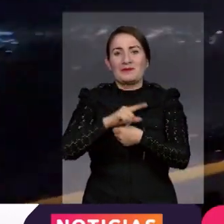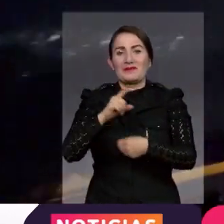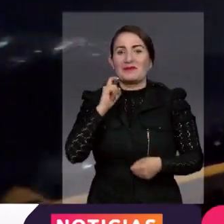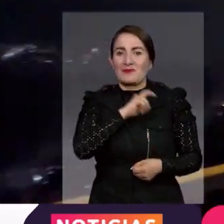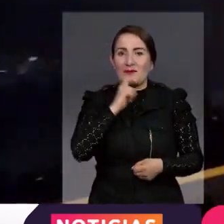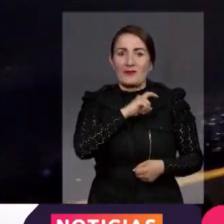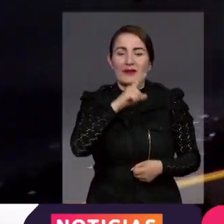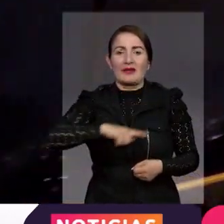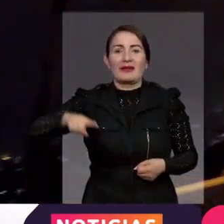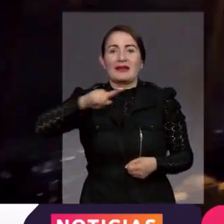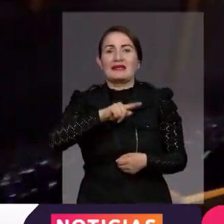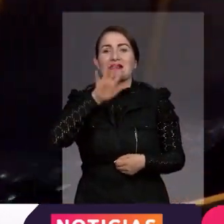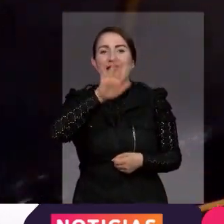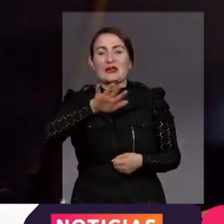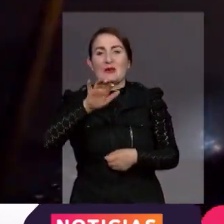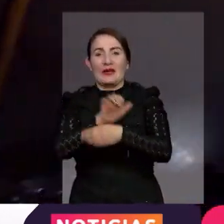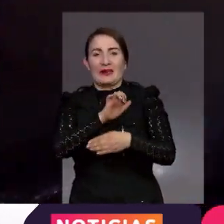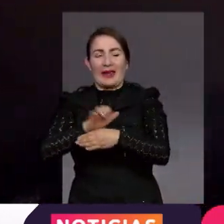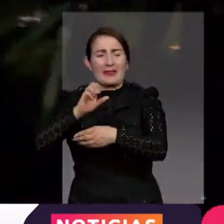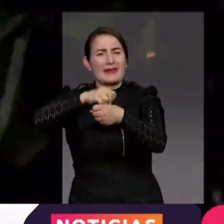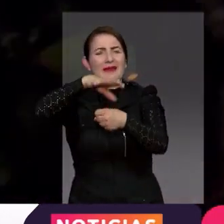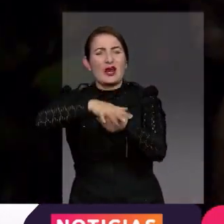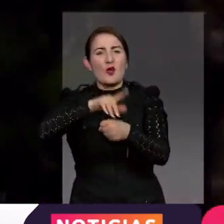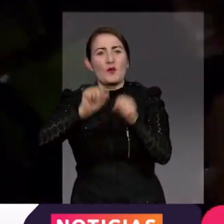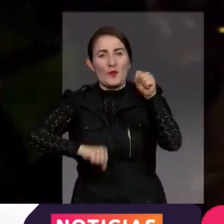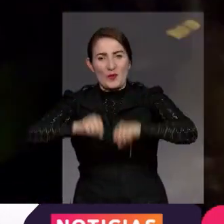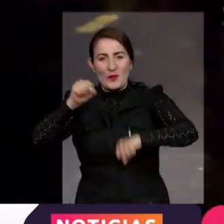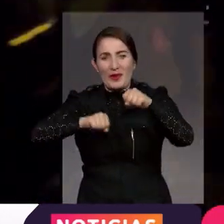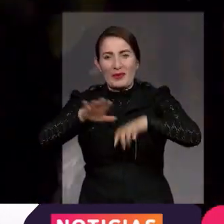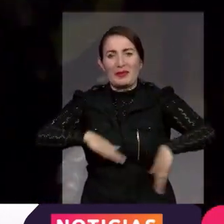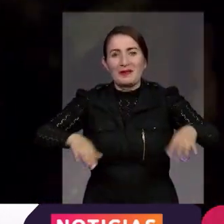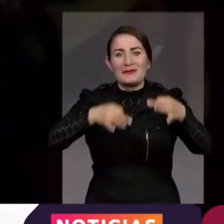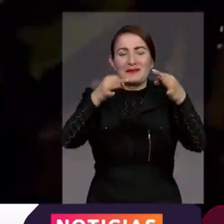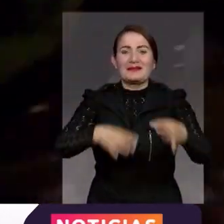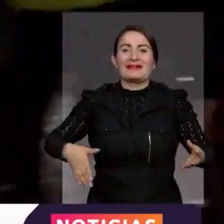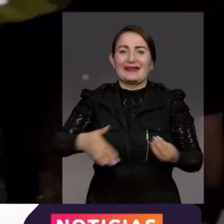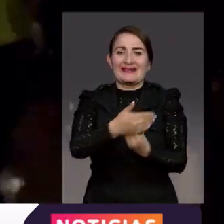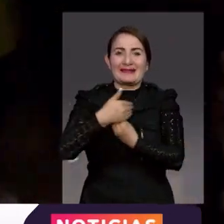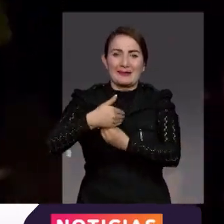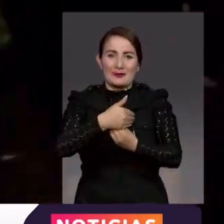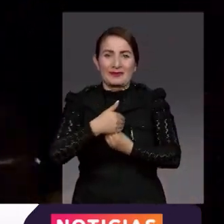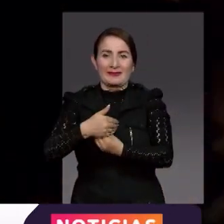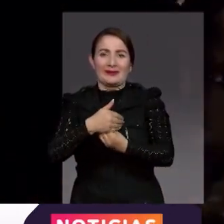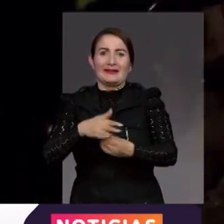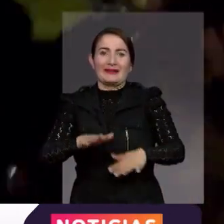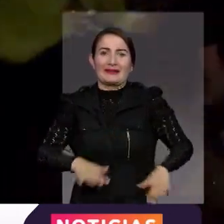articulación de más de 5 entidades distritales, usted contará con toda la seguridad y acompañamiento durante el recorrido.